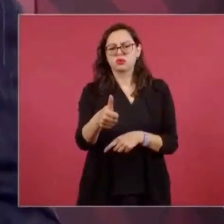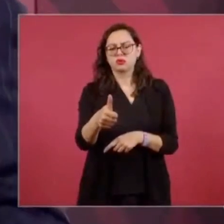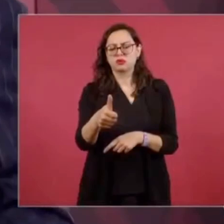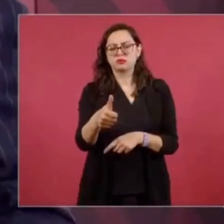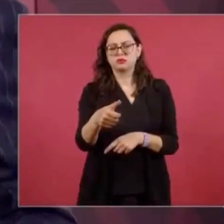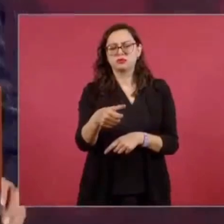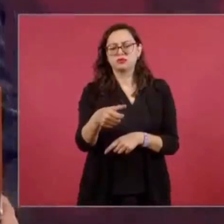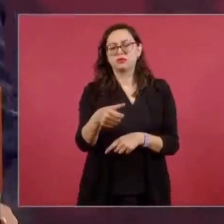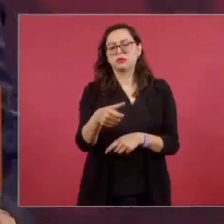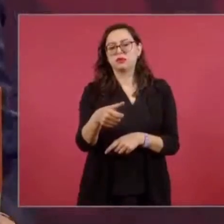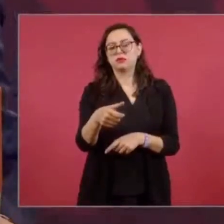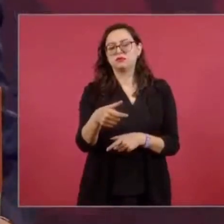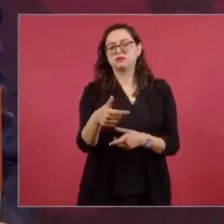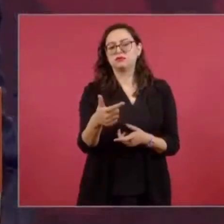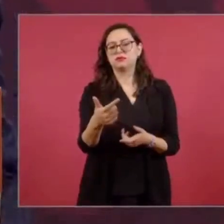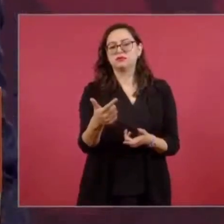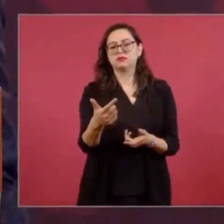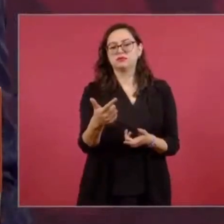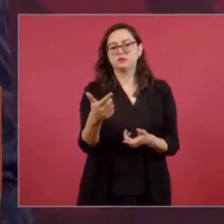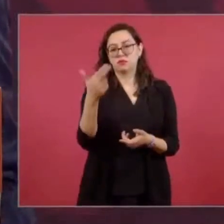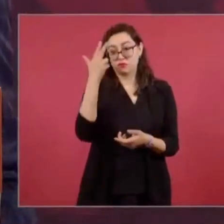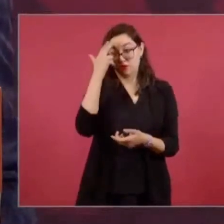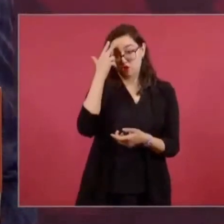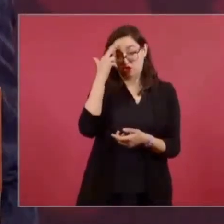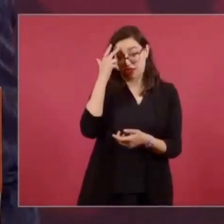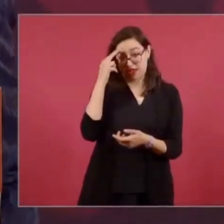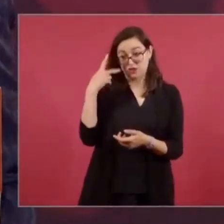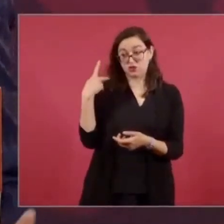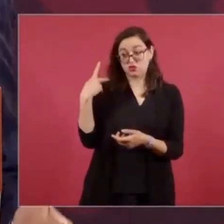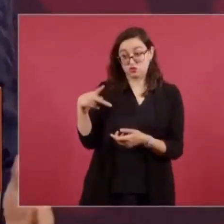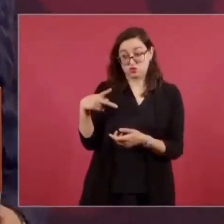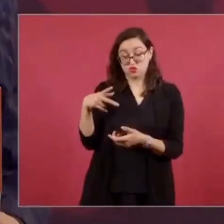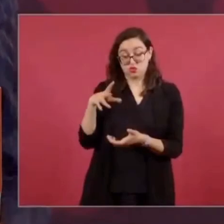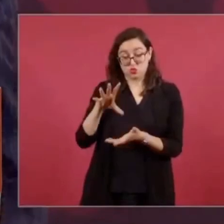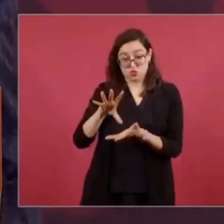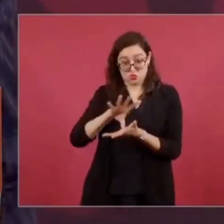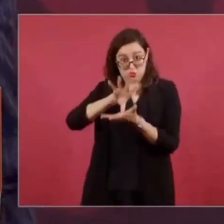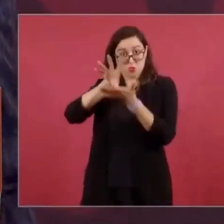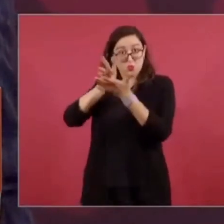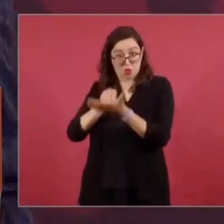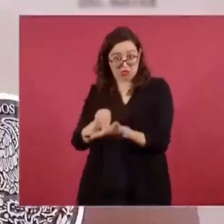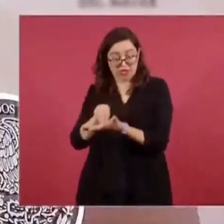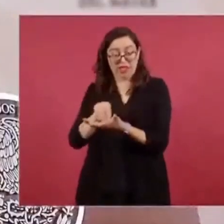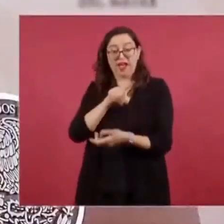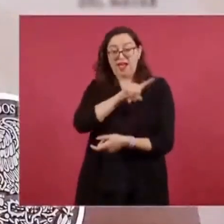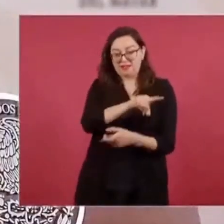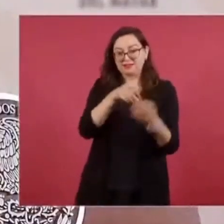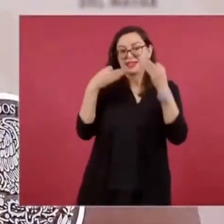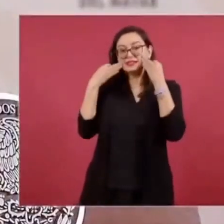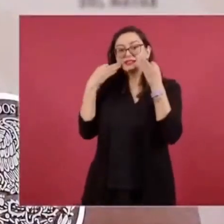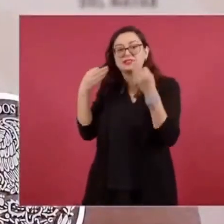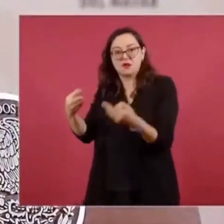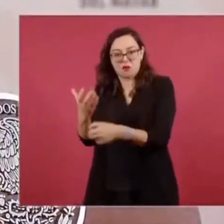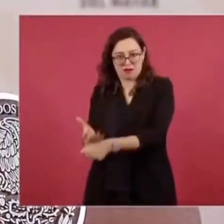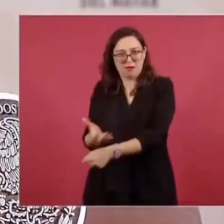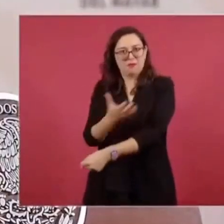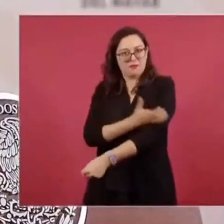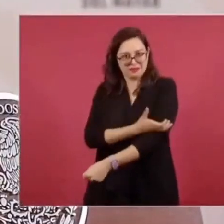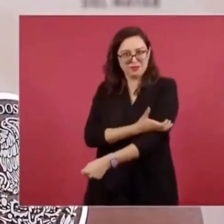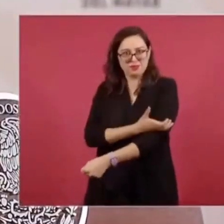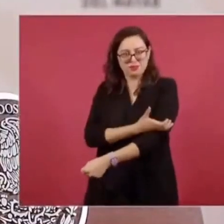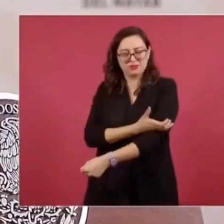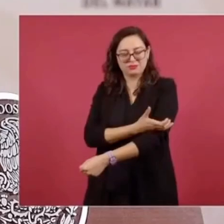boda de Porfirio Díaz con Carmelita Romero Rubio.